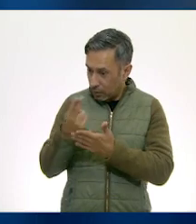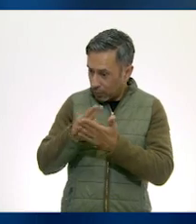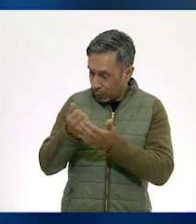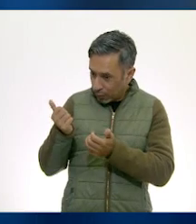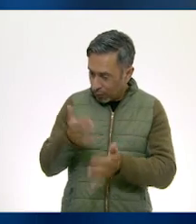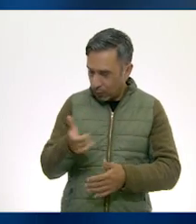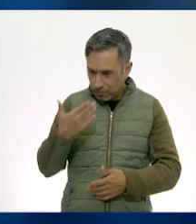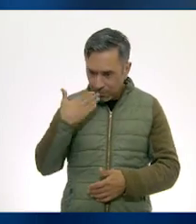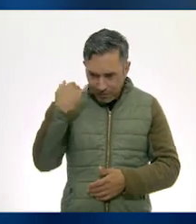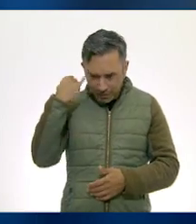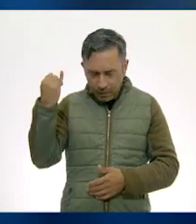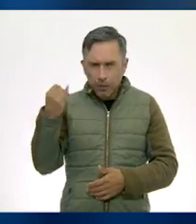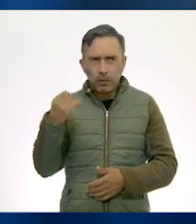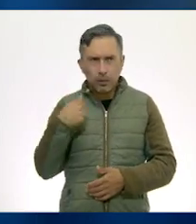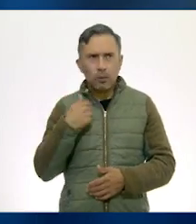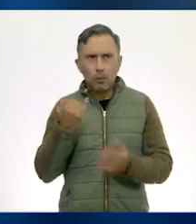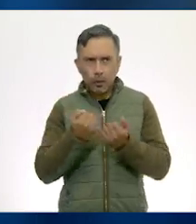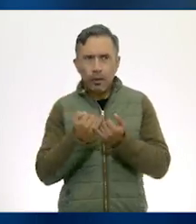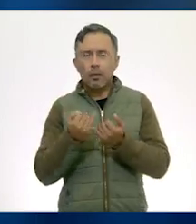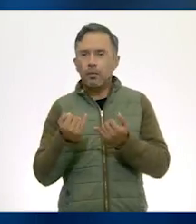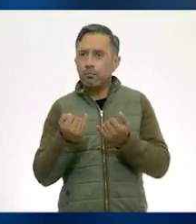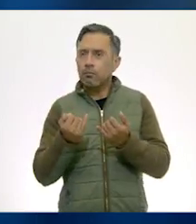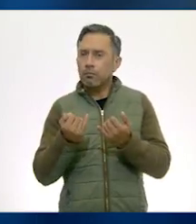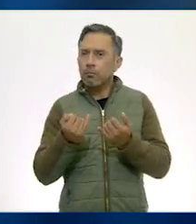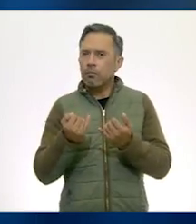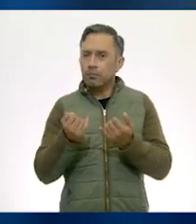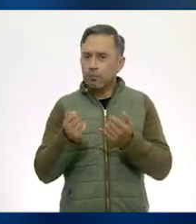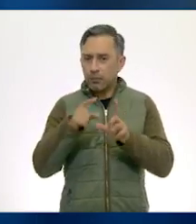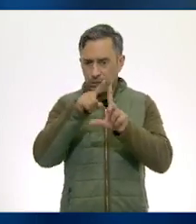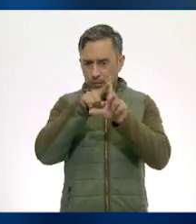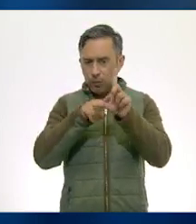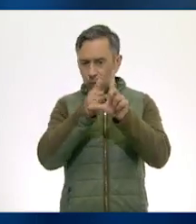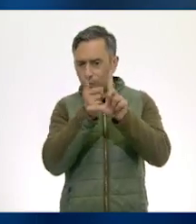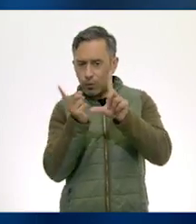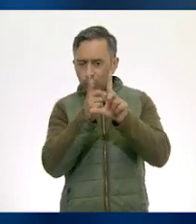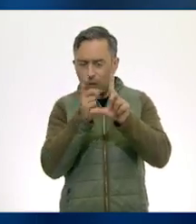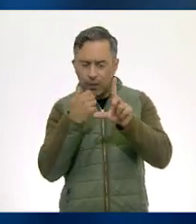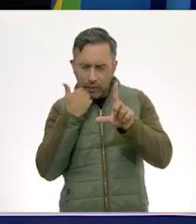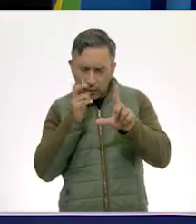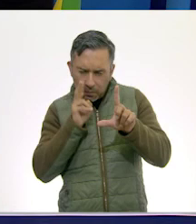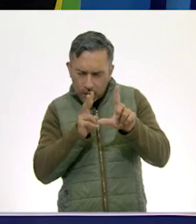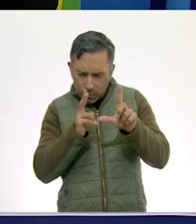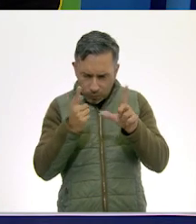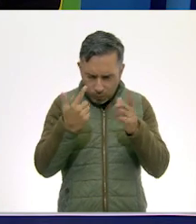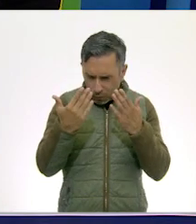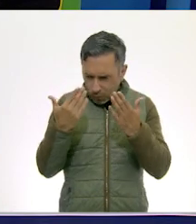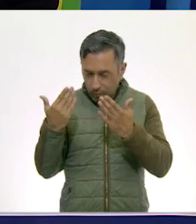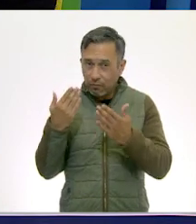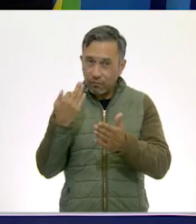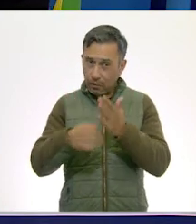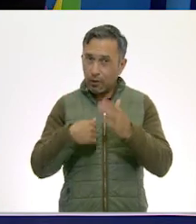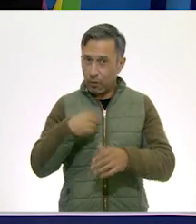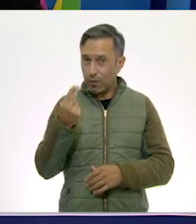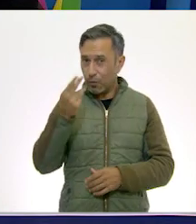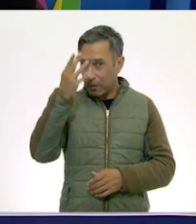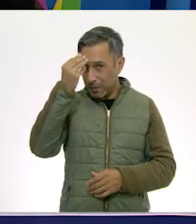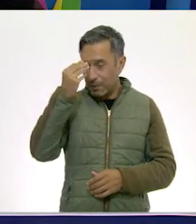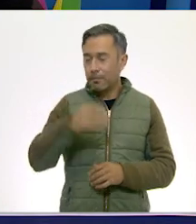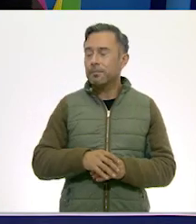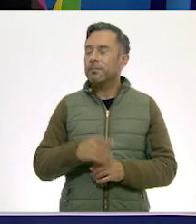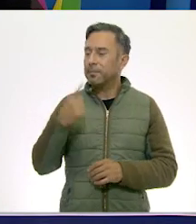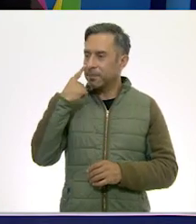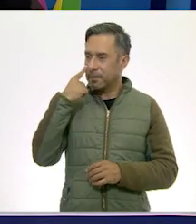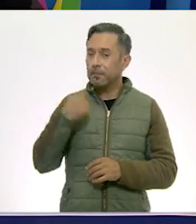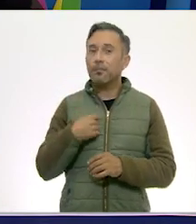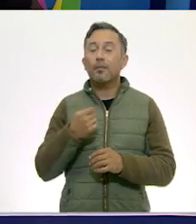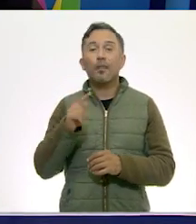también quiero identificar las rectas secantes y los ángulos. También necesito aprender eso. Bueno, entonces miren, vamos a tomar estos 2